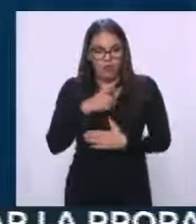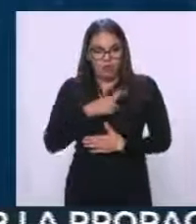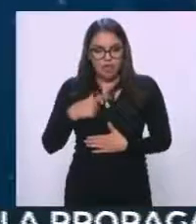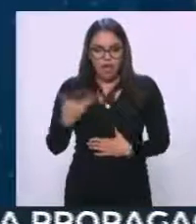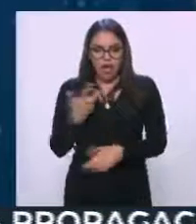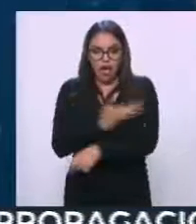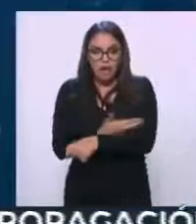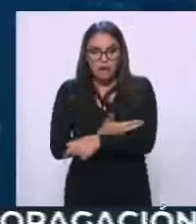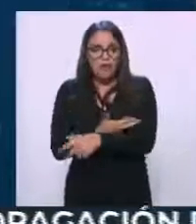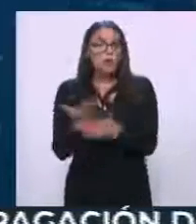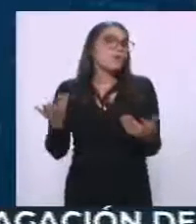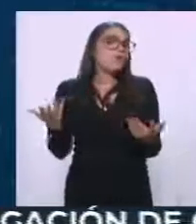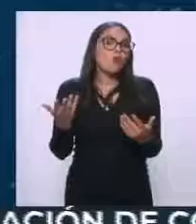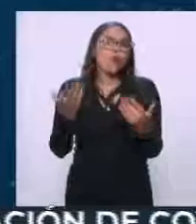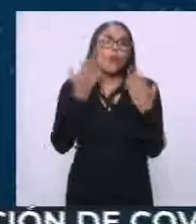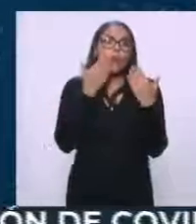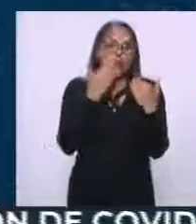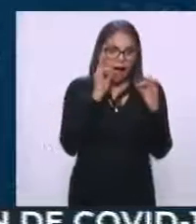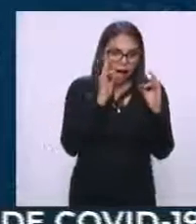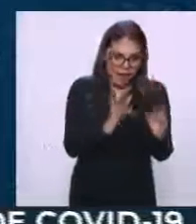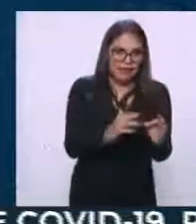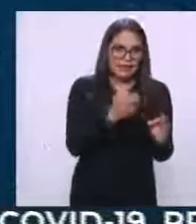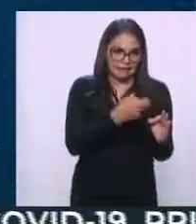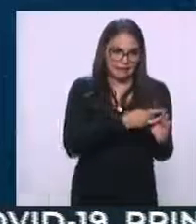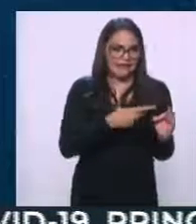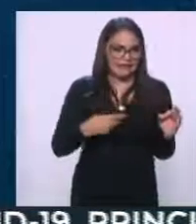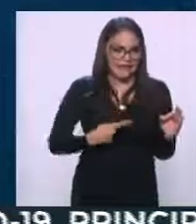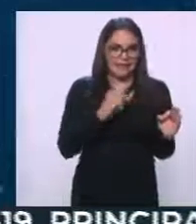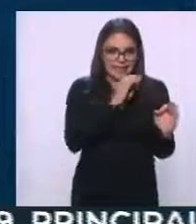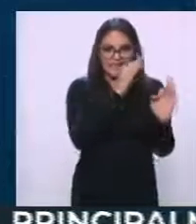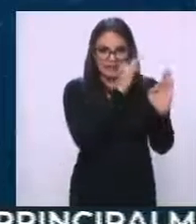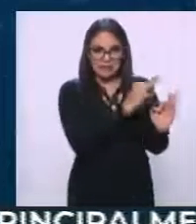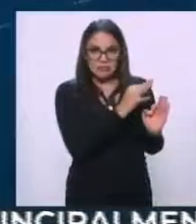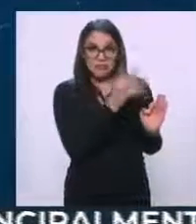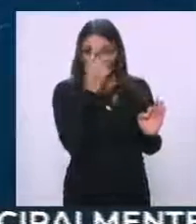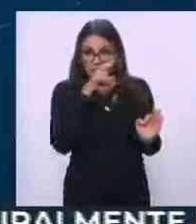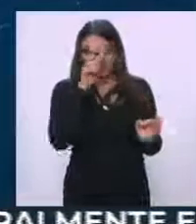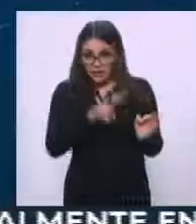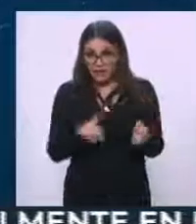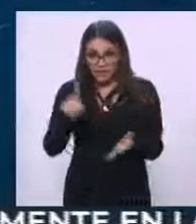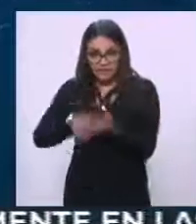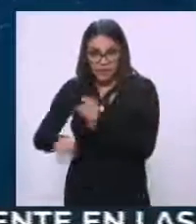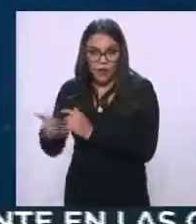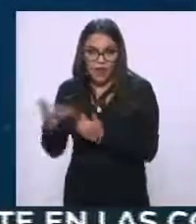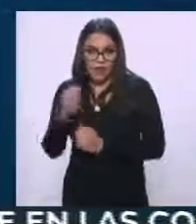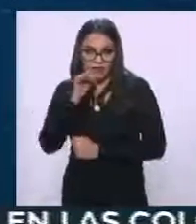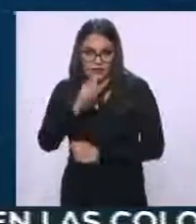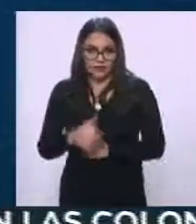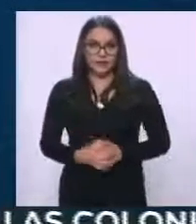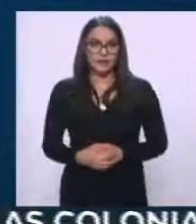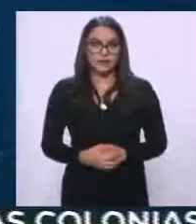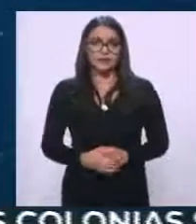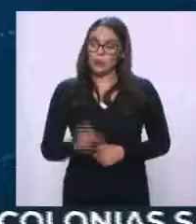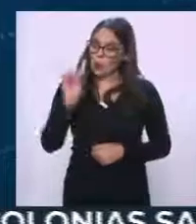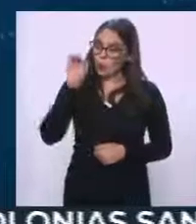resolver. No hay una omisión legislativa tal y cual como sostienen en términos de forma. O bien, decidir enviar